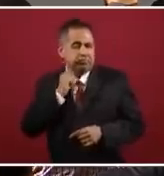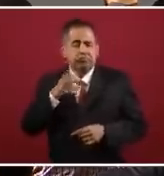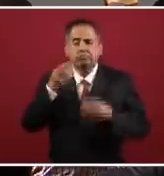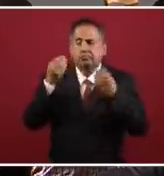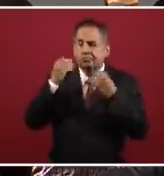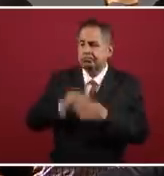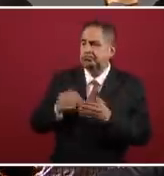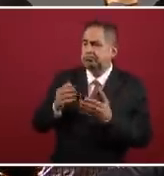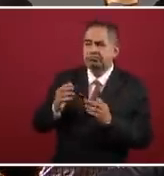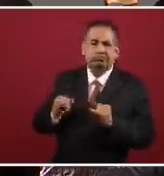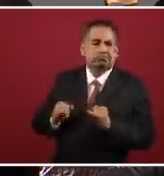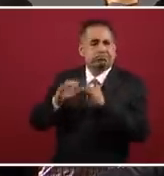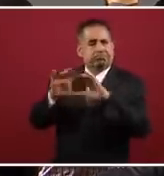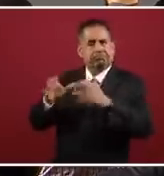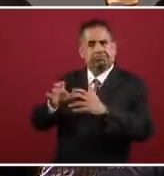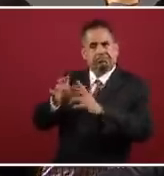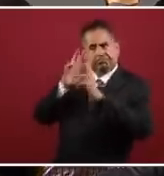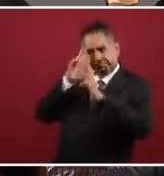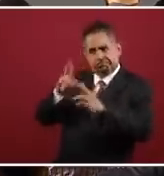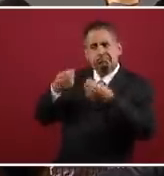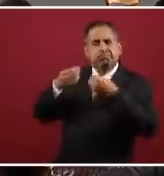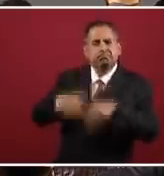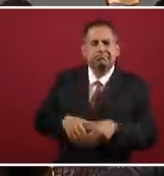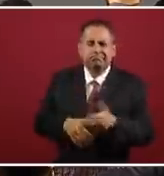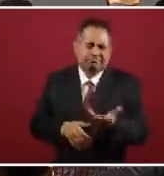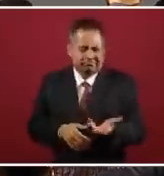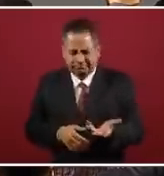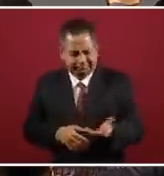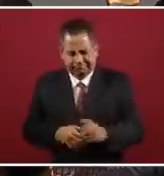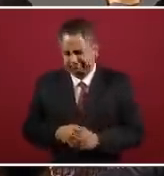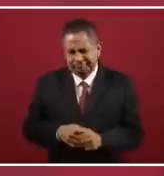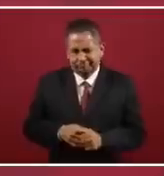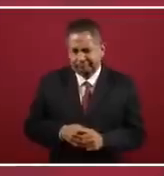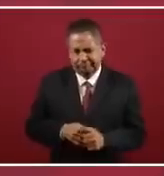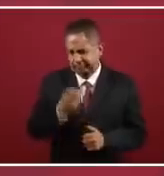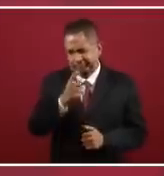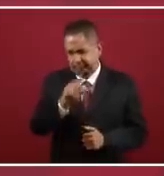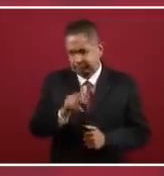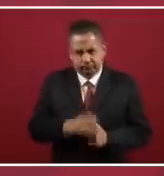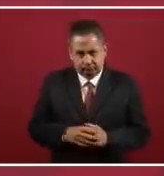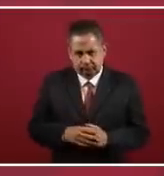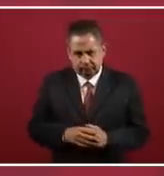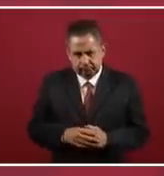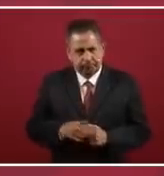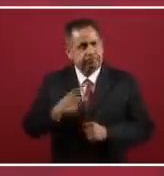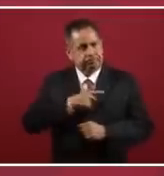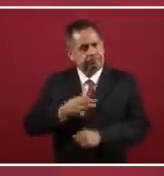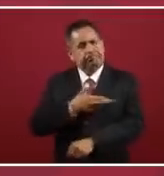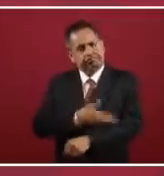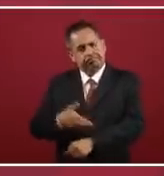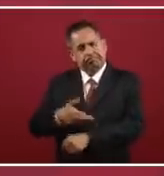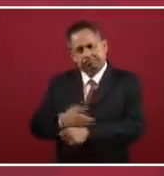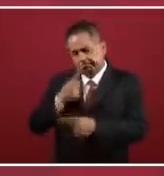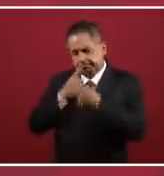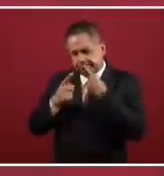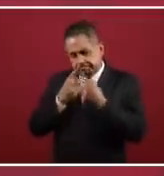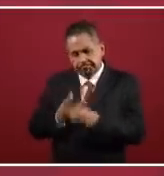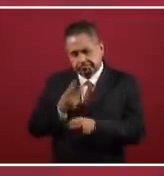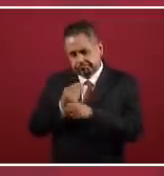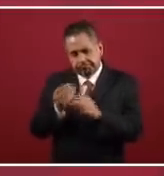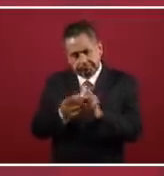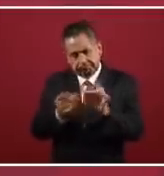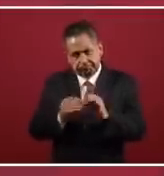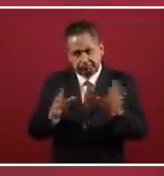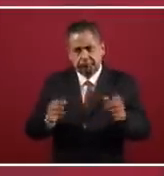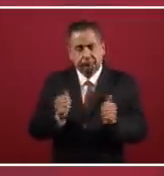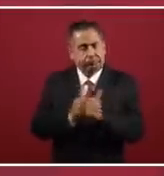La imagen de las instituciones. Entonces, que se arreglen y que además,